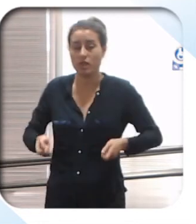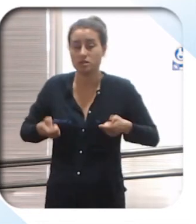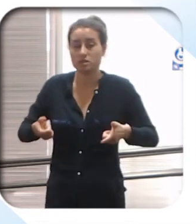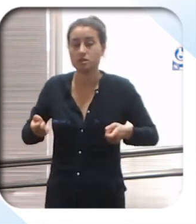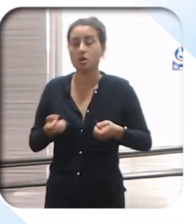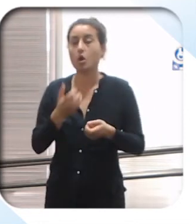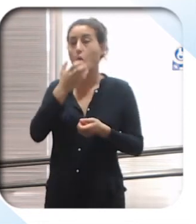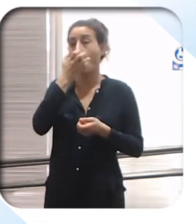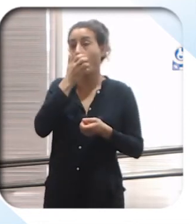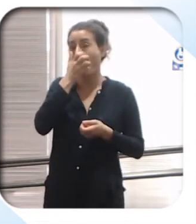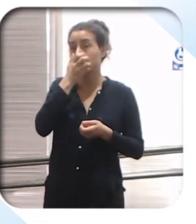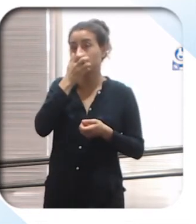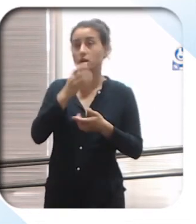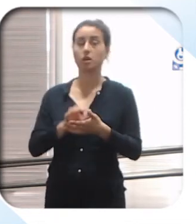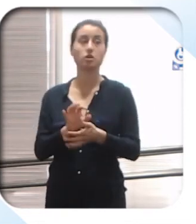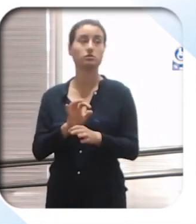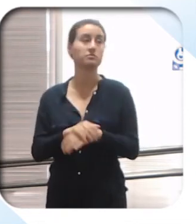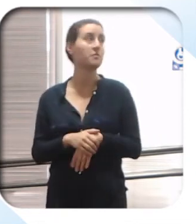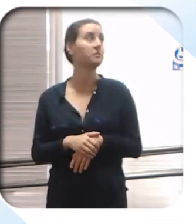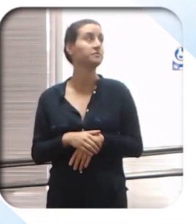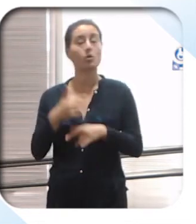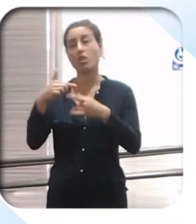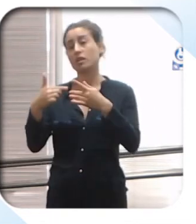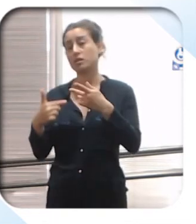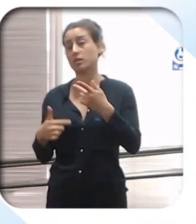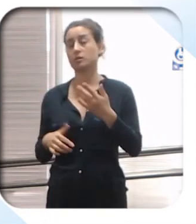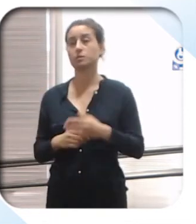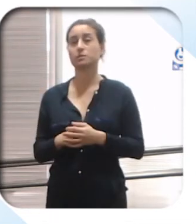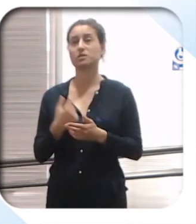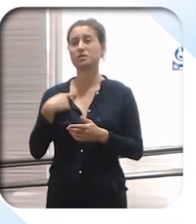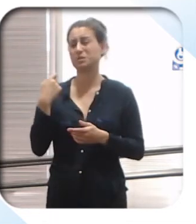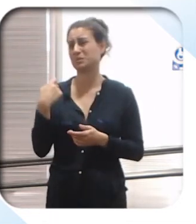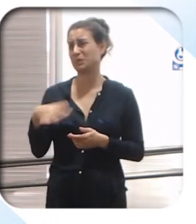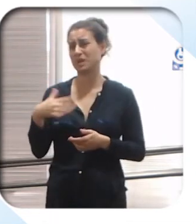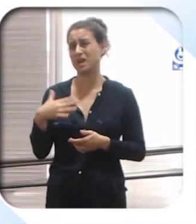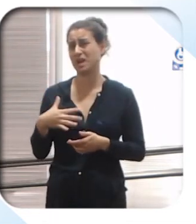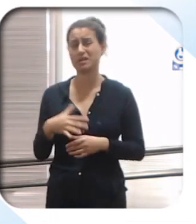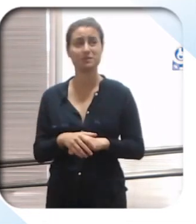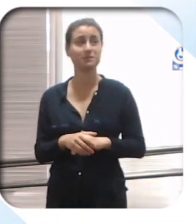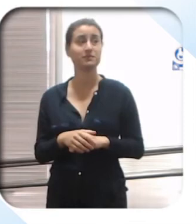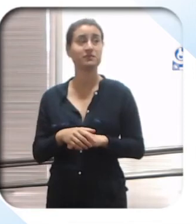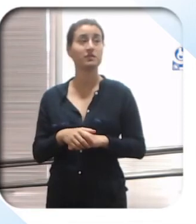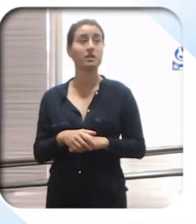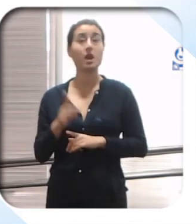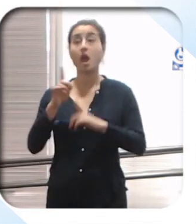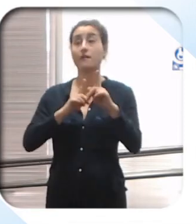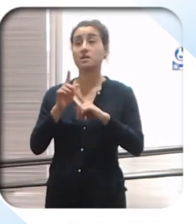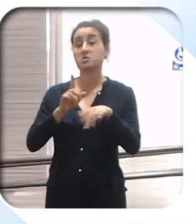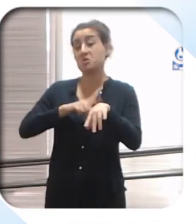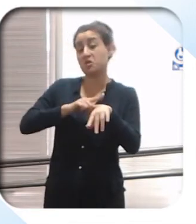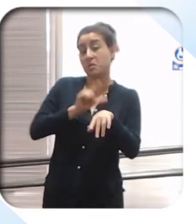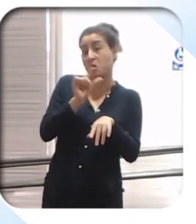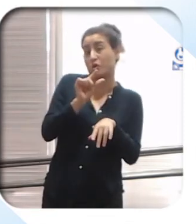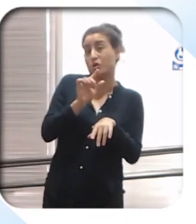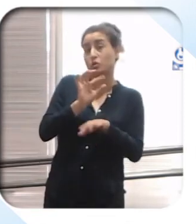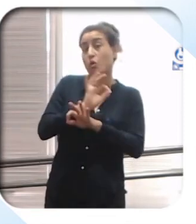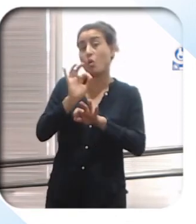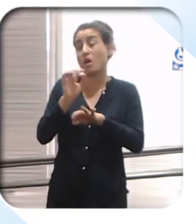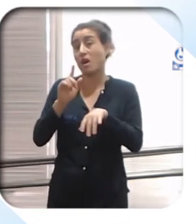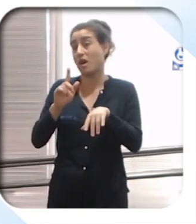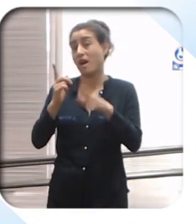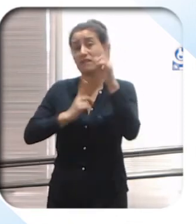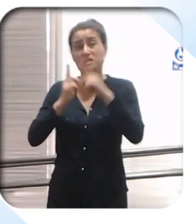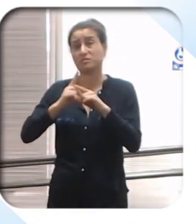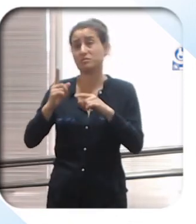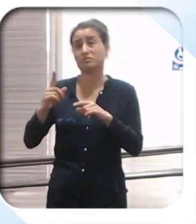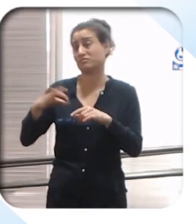silla, etcétera, etcétera, que son muy costosos. A veces son transitorios, pero a veces es para el resto de la vida